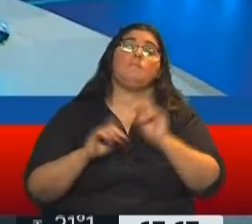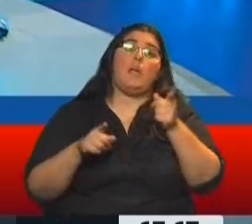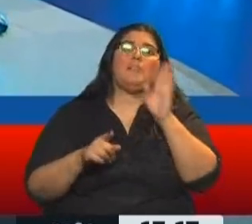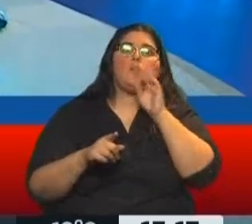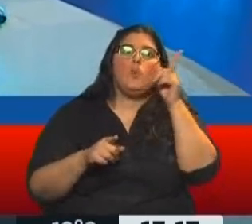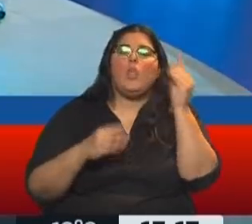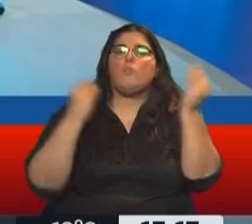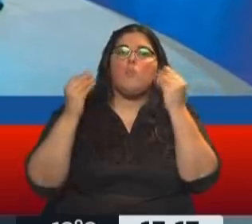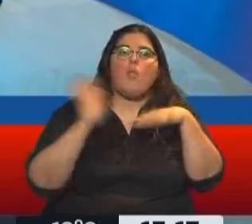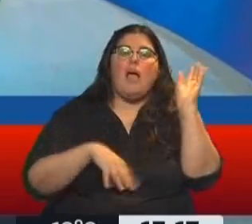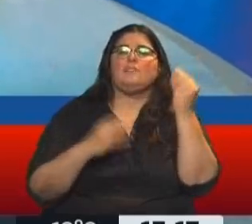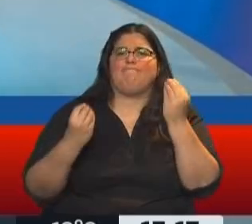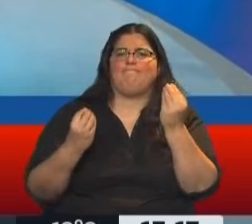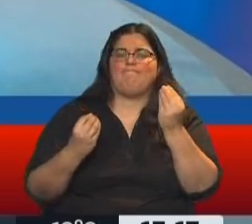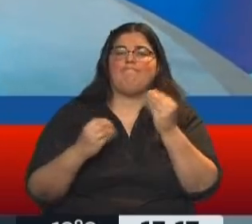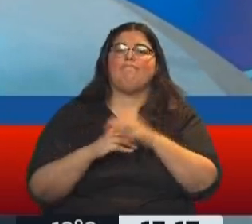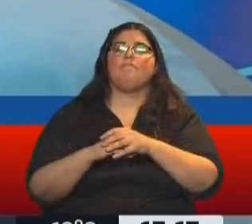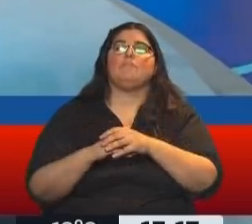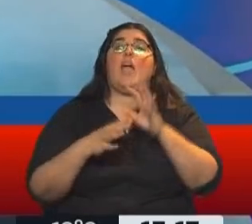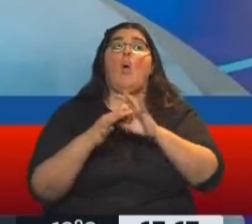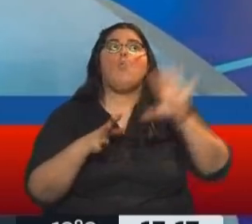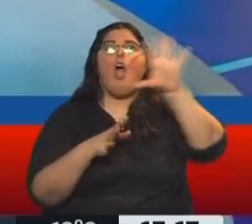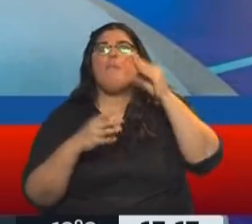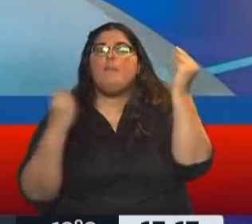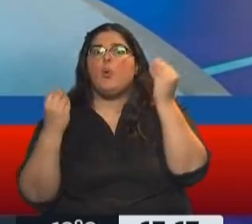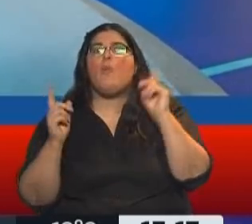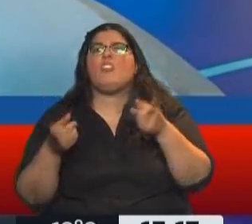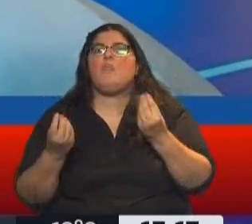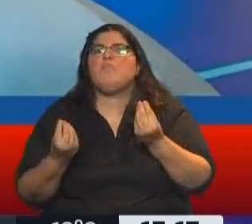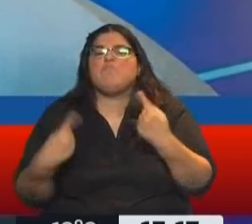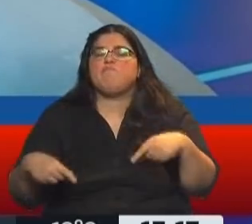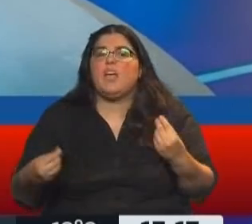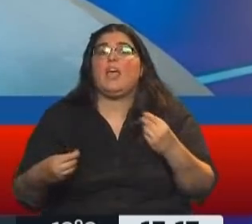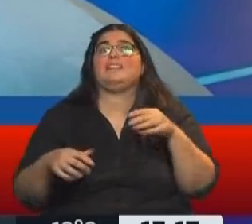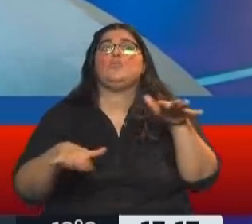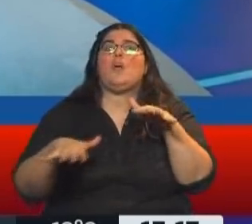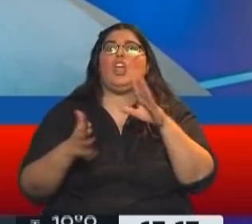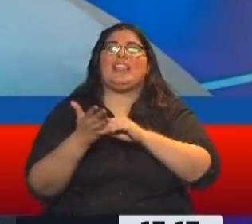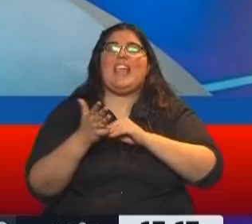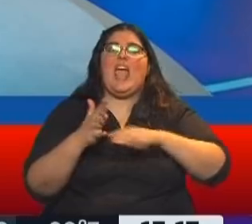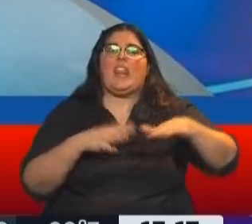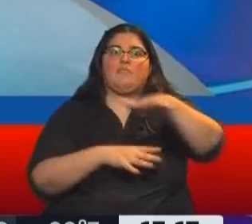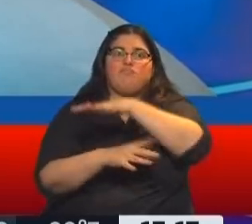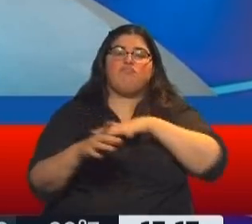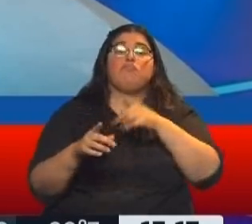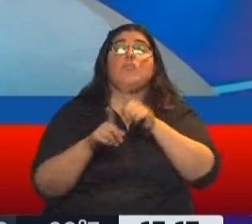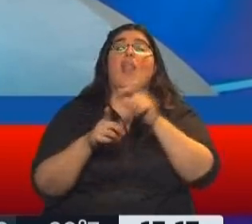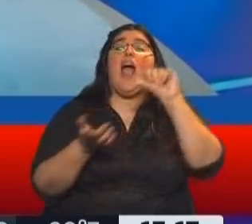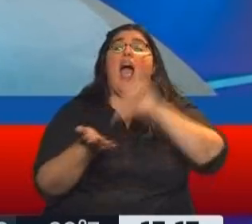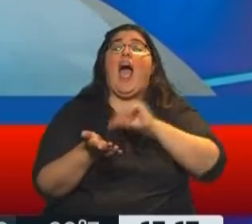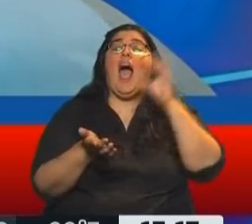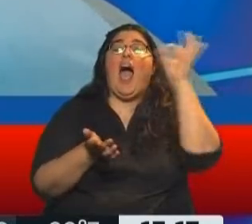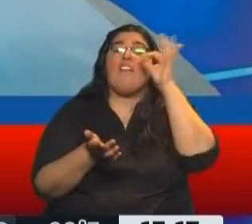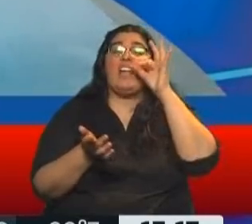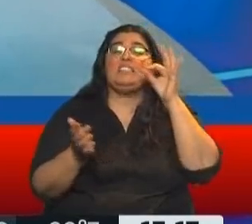Estados Unidos y de Europa es la situación geográfica, claro, donde está ubicado Afganistán, vecino